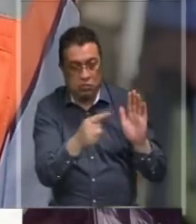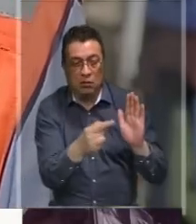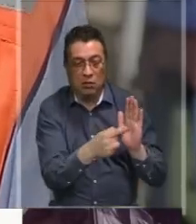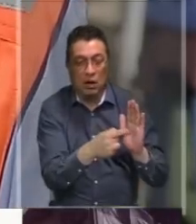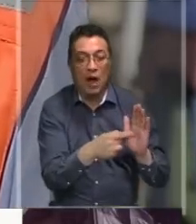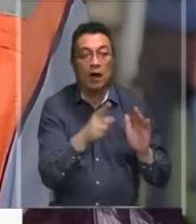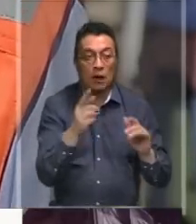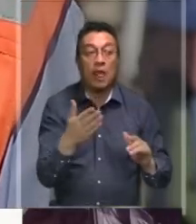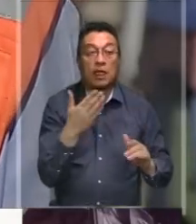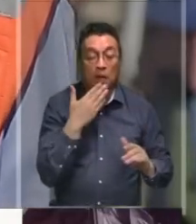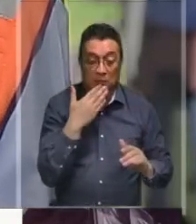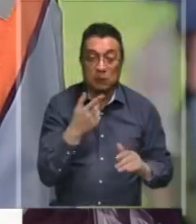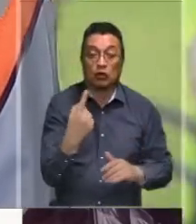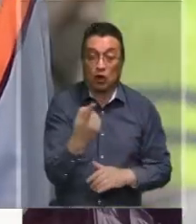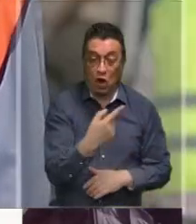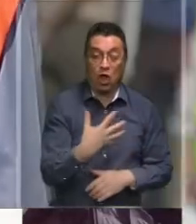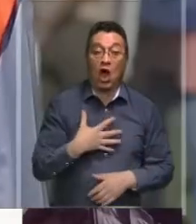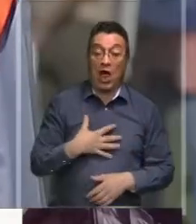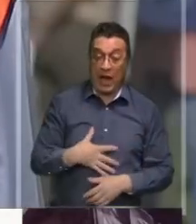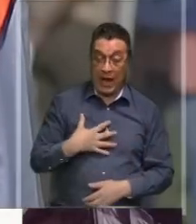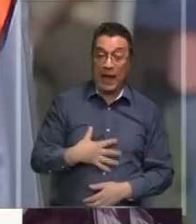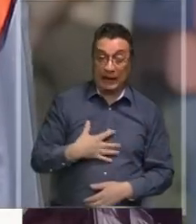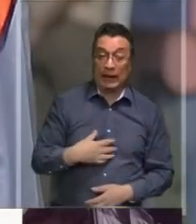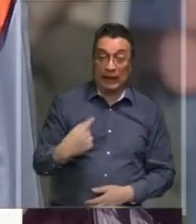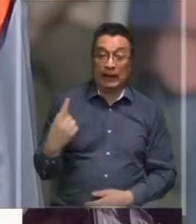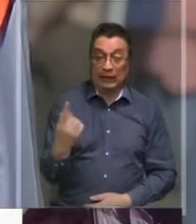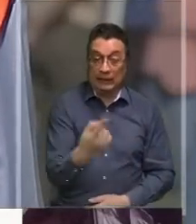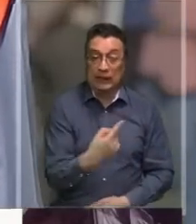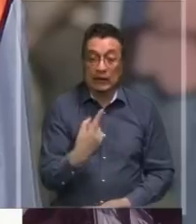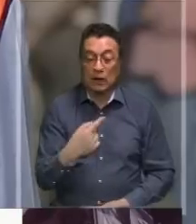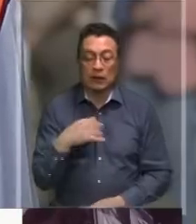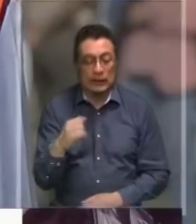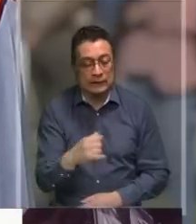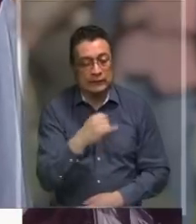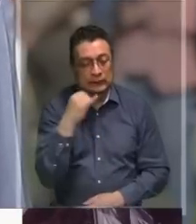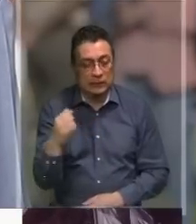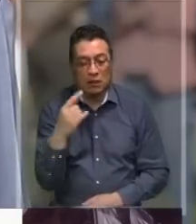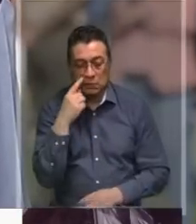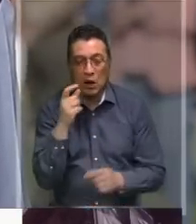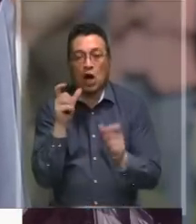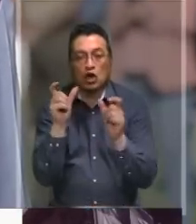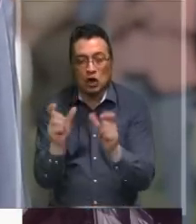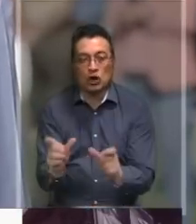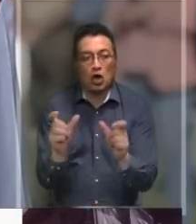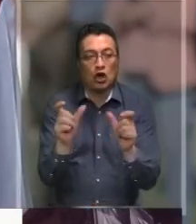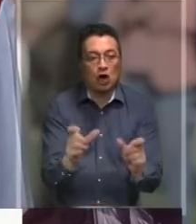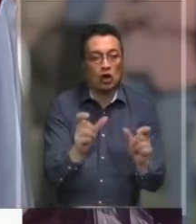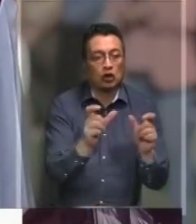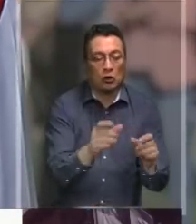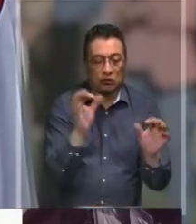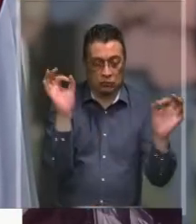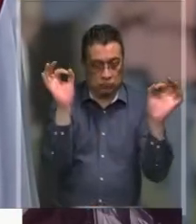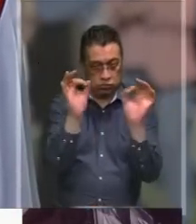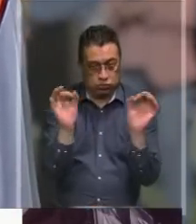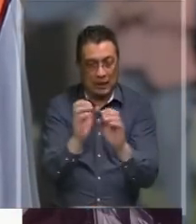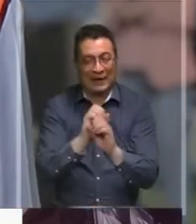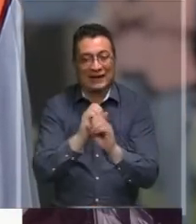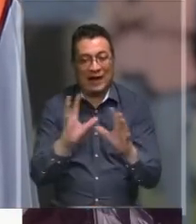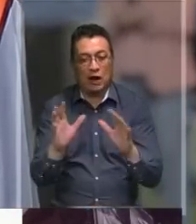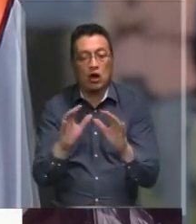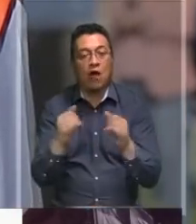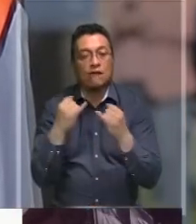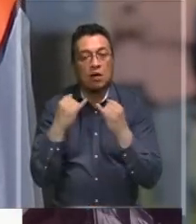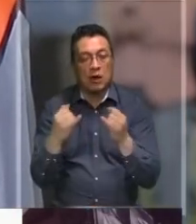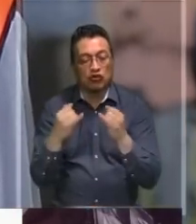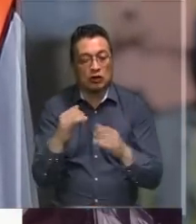muy deseable que en ese aspecto exista siempre un control, una orientación clara, una información